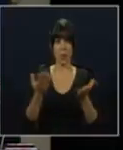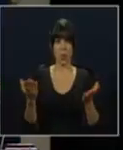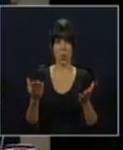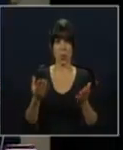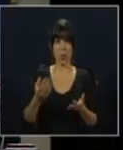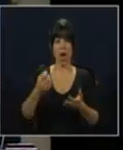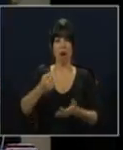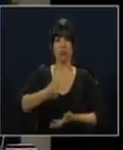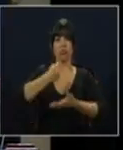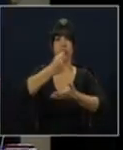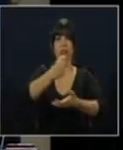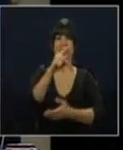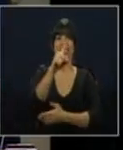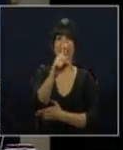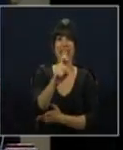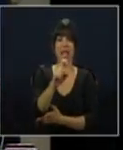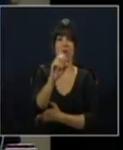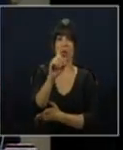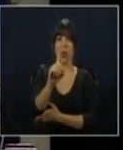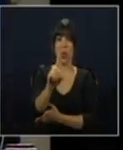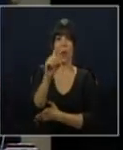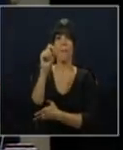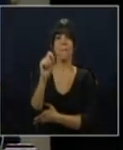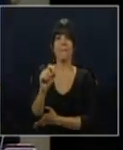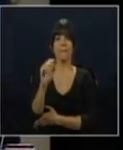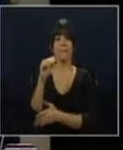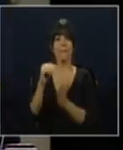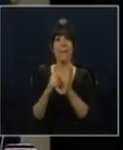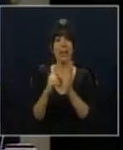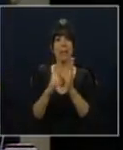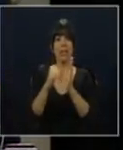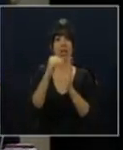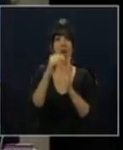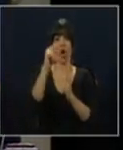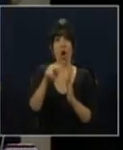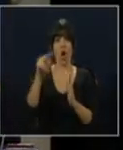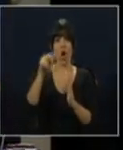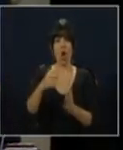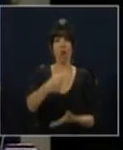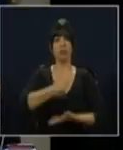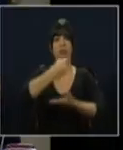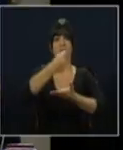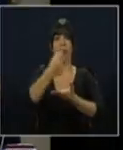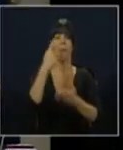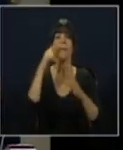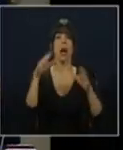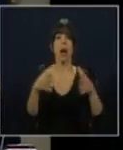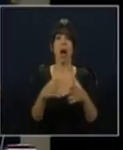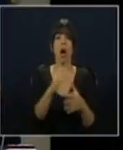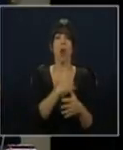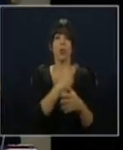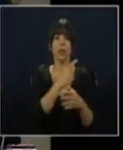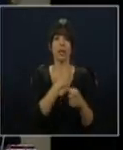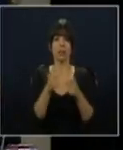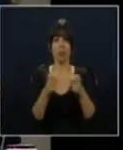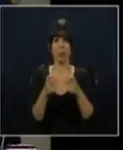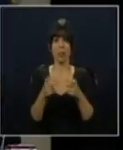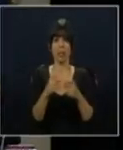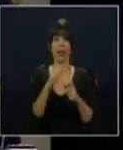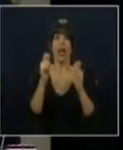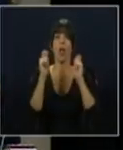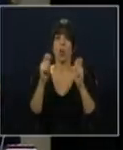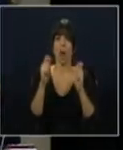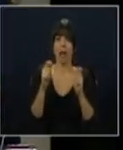destinó 101.000 millones de colones para las juntas de educación y administrativas. Más